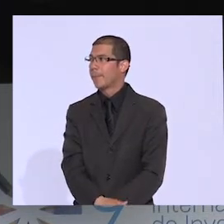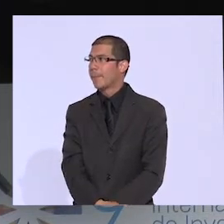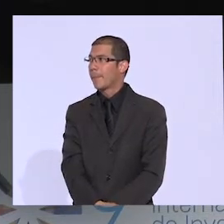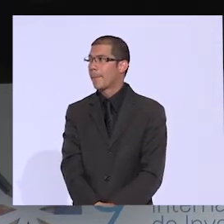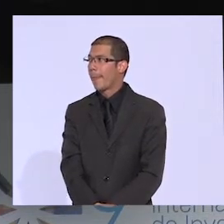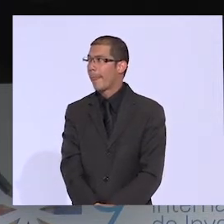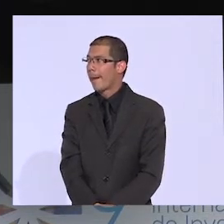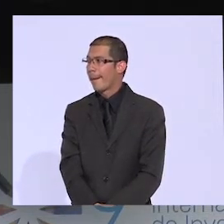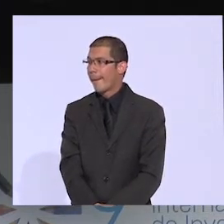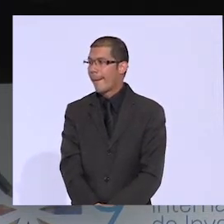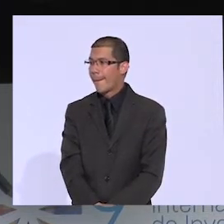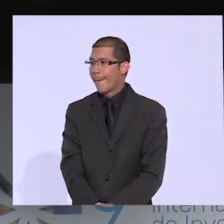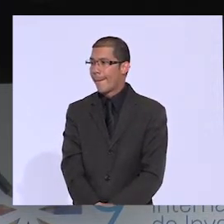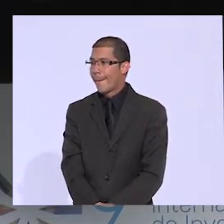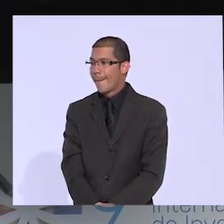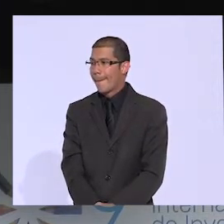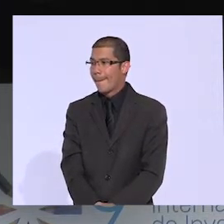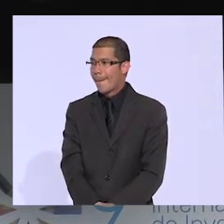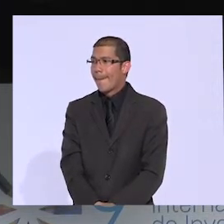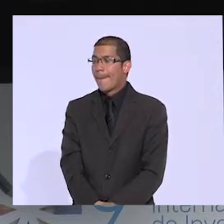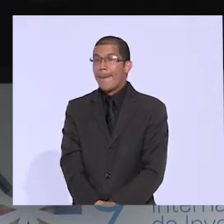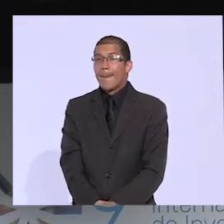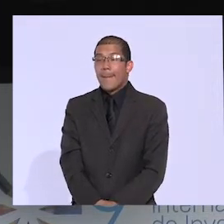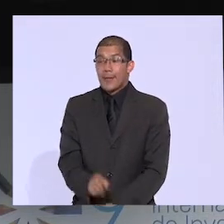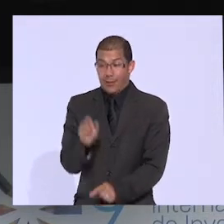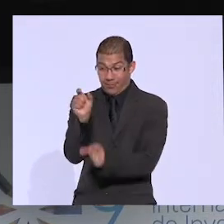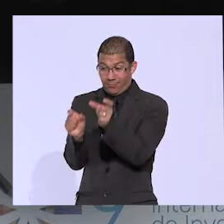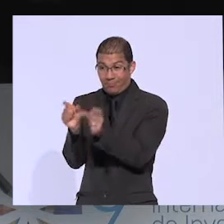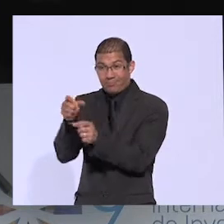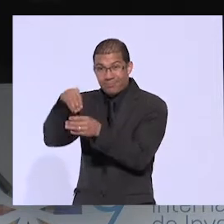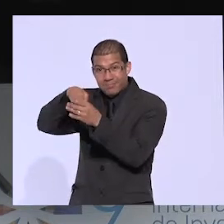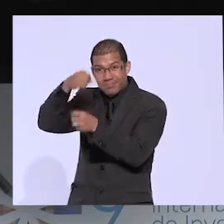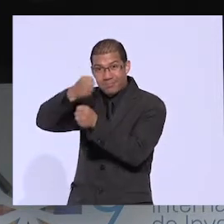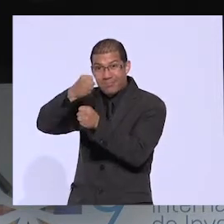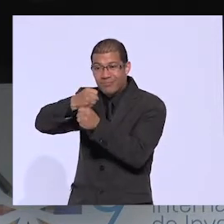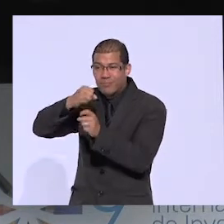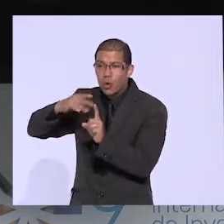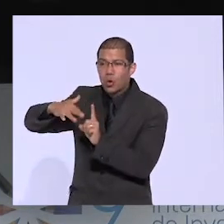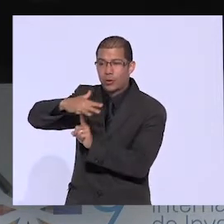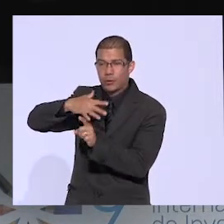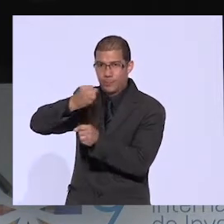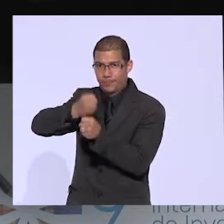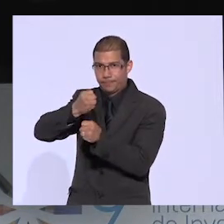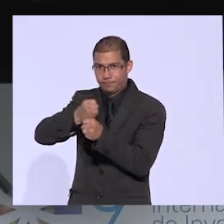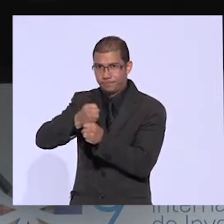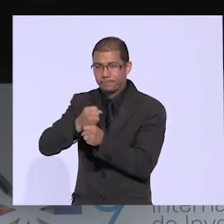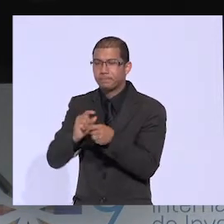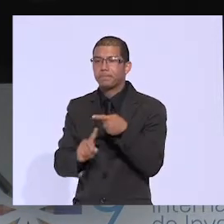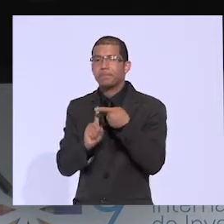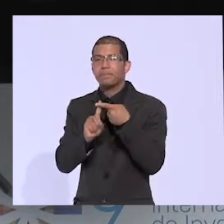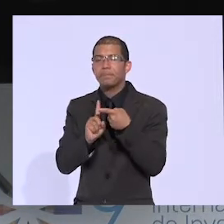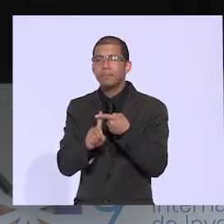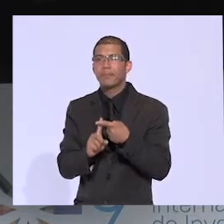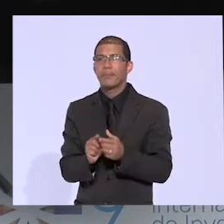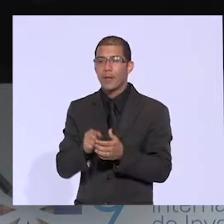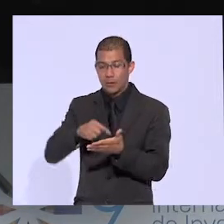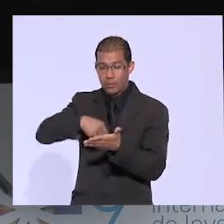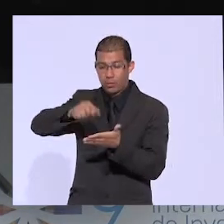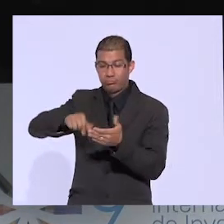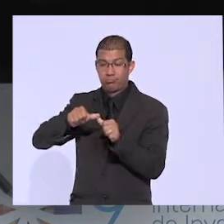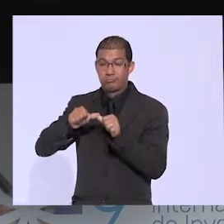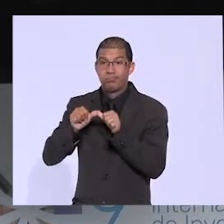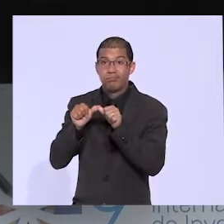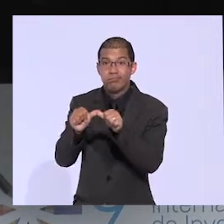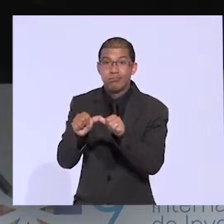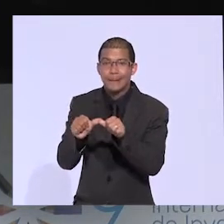Nos hemos quedado ahora. Condiciones de trabajo de los docentes. Lo primero, la proporción de docentes con contrato permanente